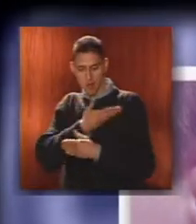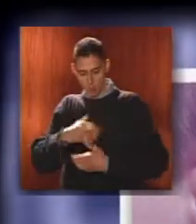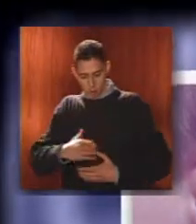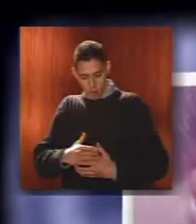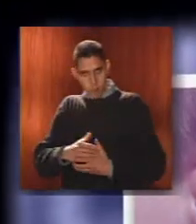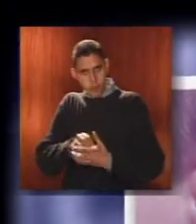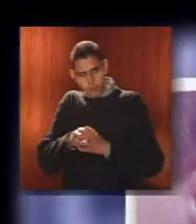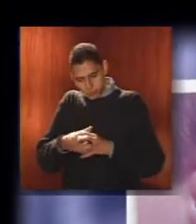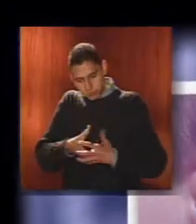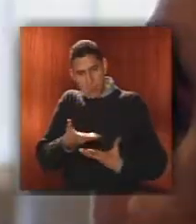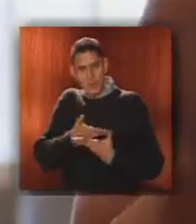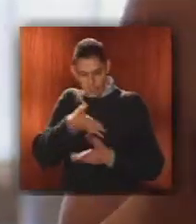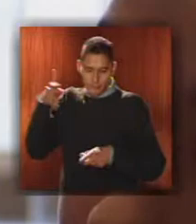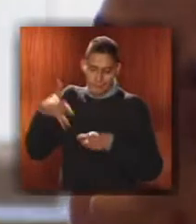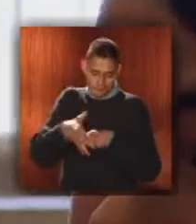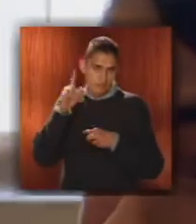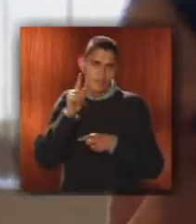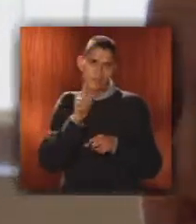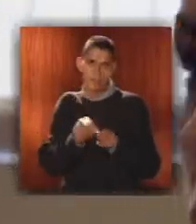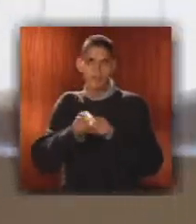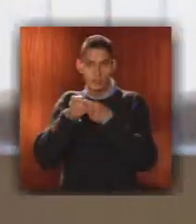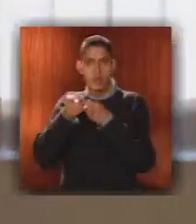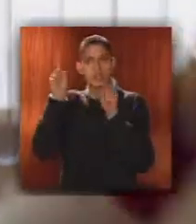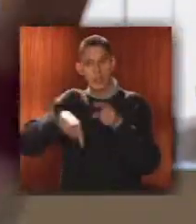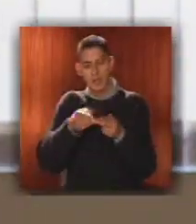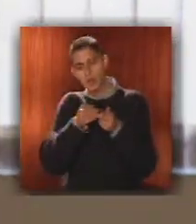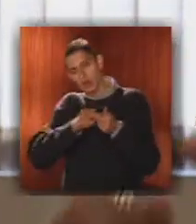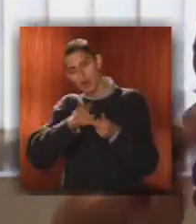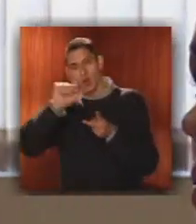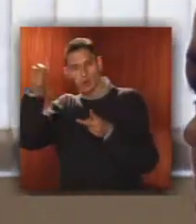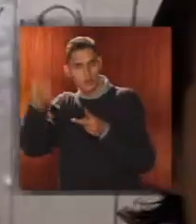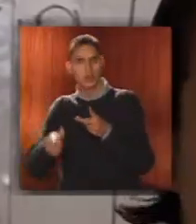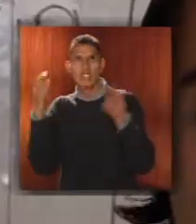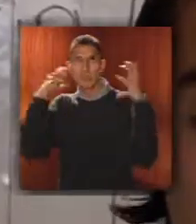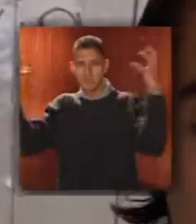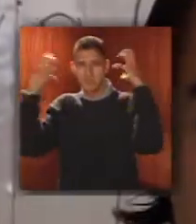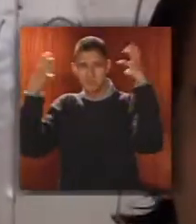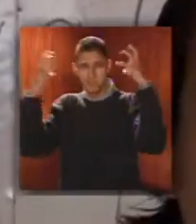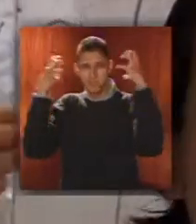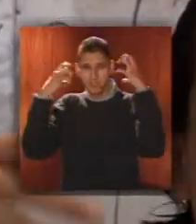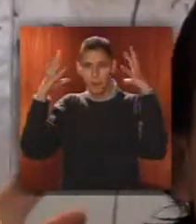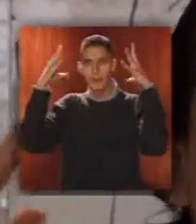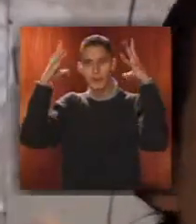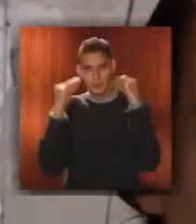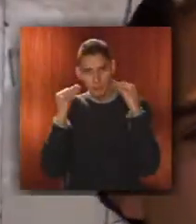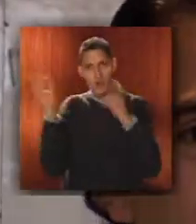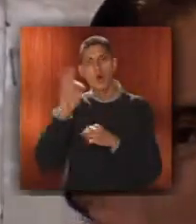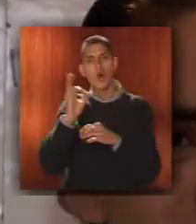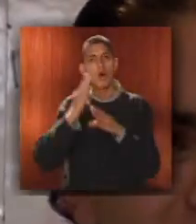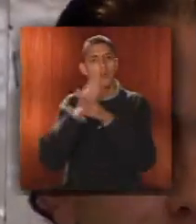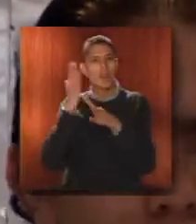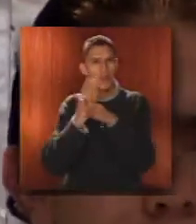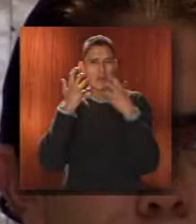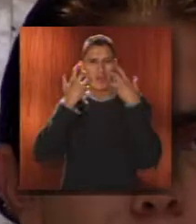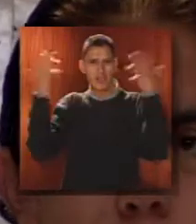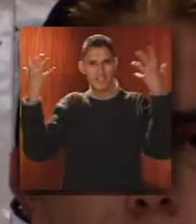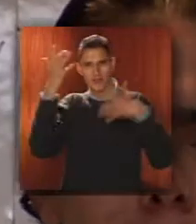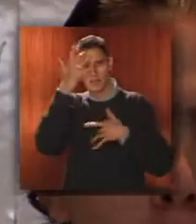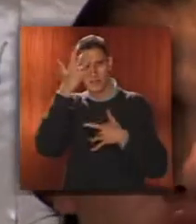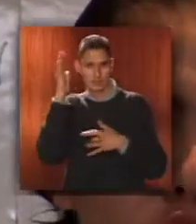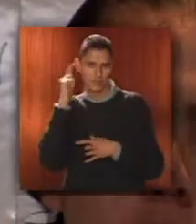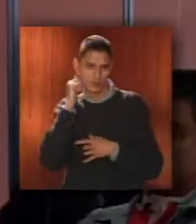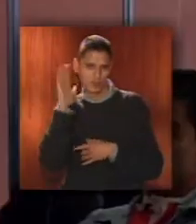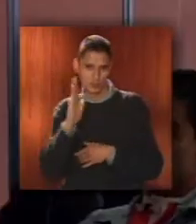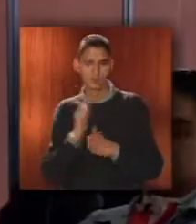el periodo de gestación, por la exposición prolongada a mucho ruido o por la aparición de infecciones persistentes del oído,